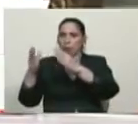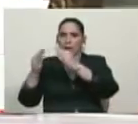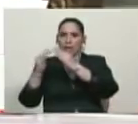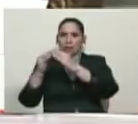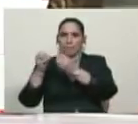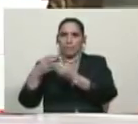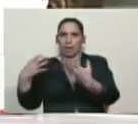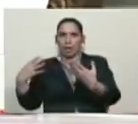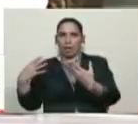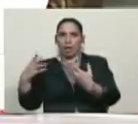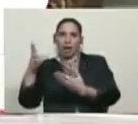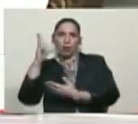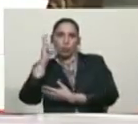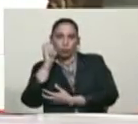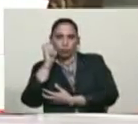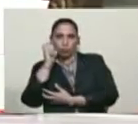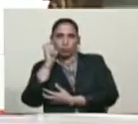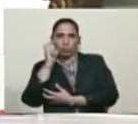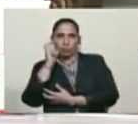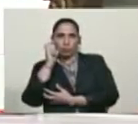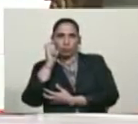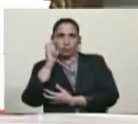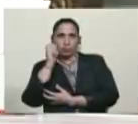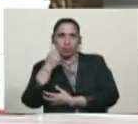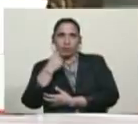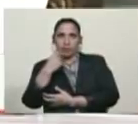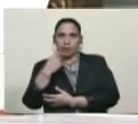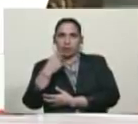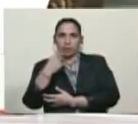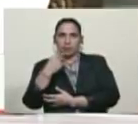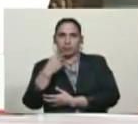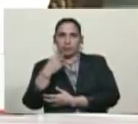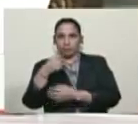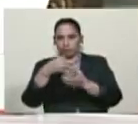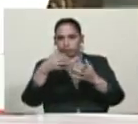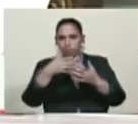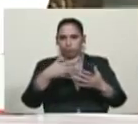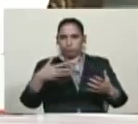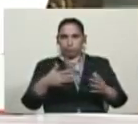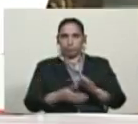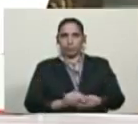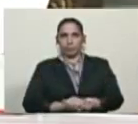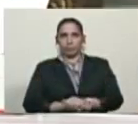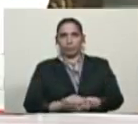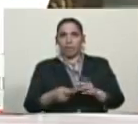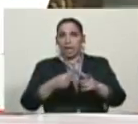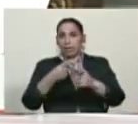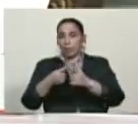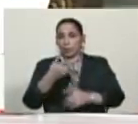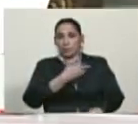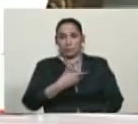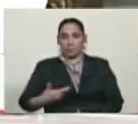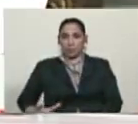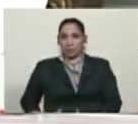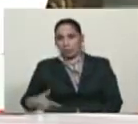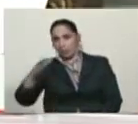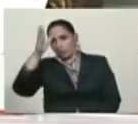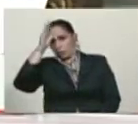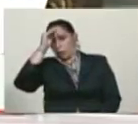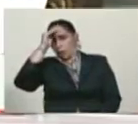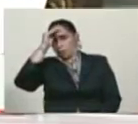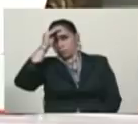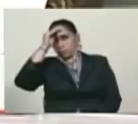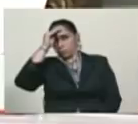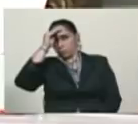y escuchó dice él lo citó entonces el presidente tron